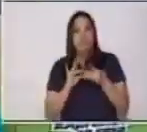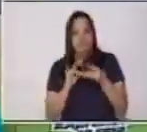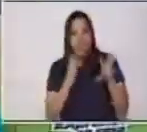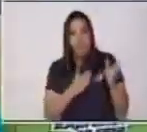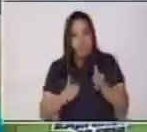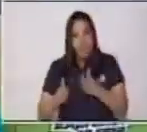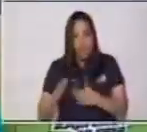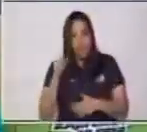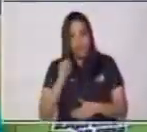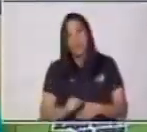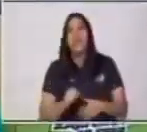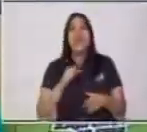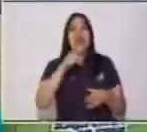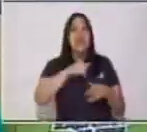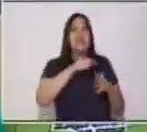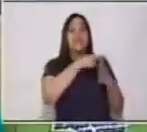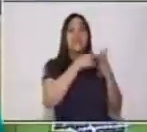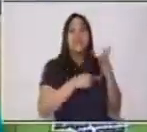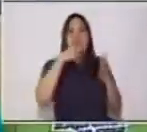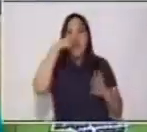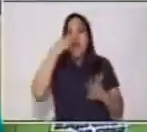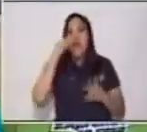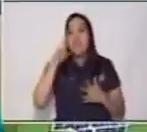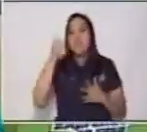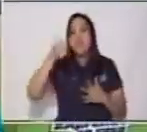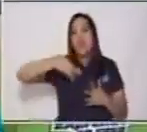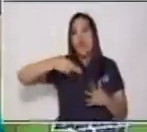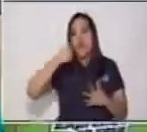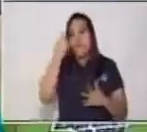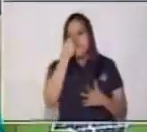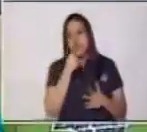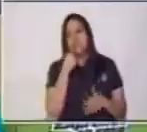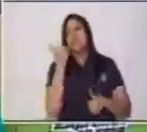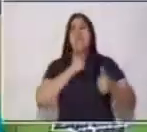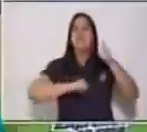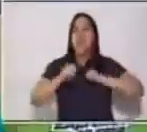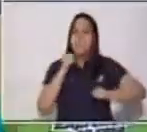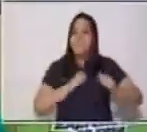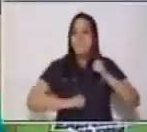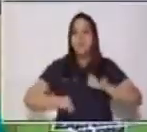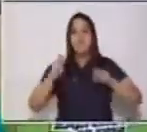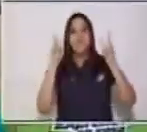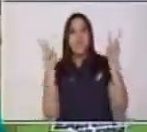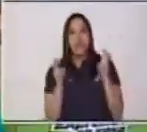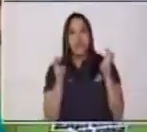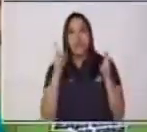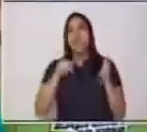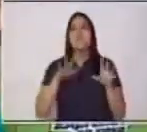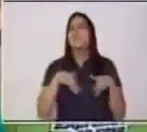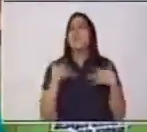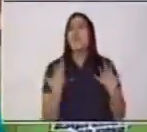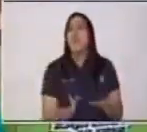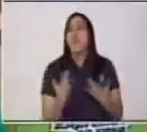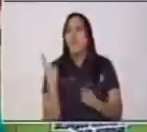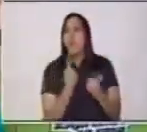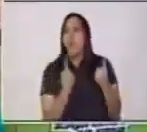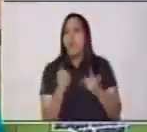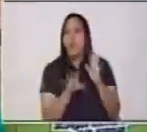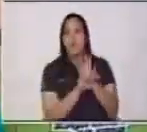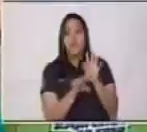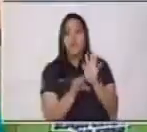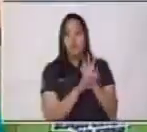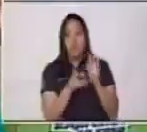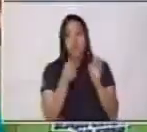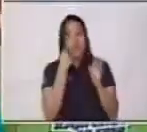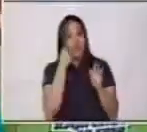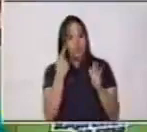encontrar 5 tramas textuales. En un texto vamos a encontrar mezcladas, es decir, podemos encontrar